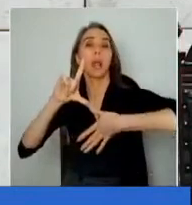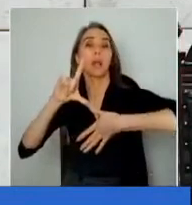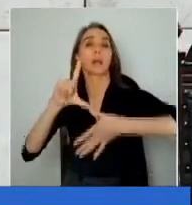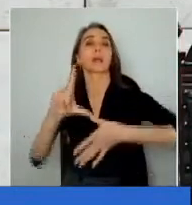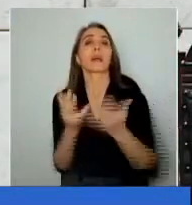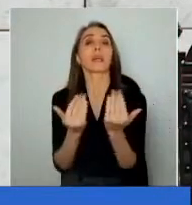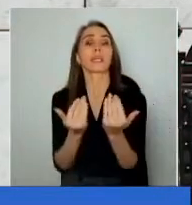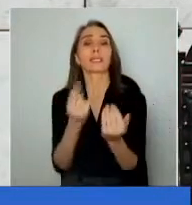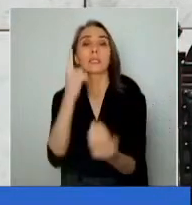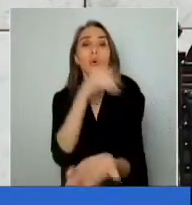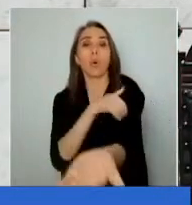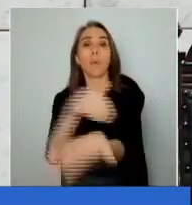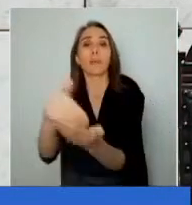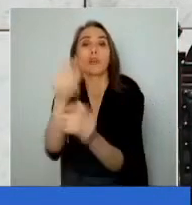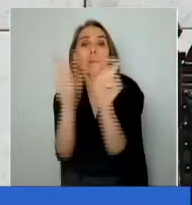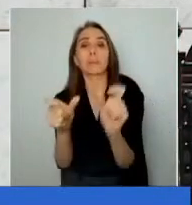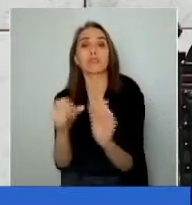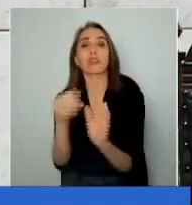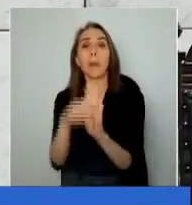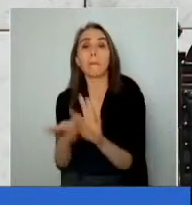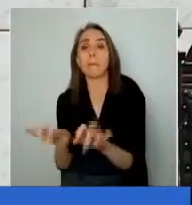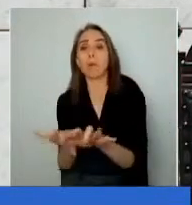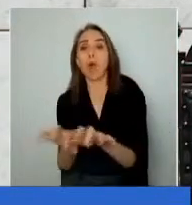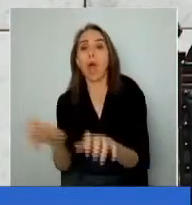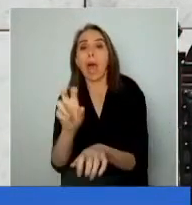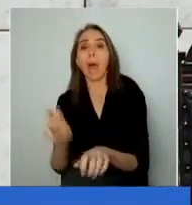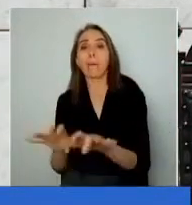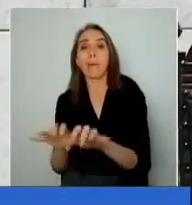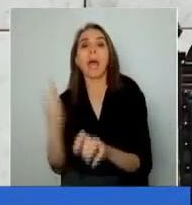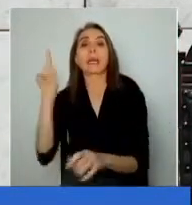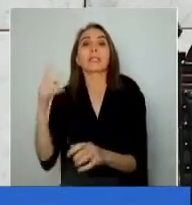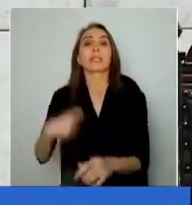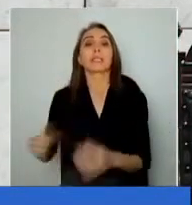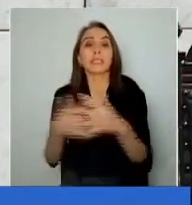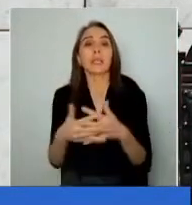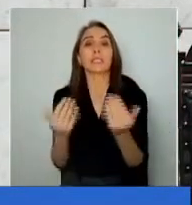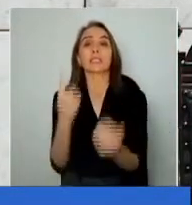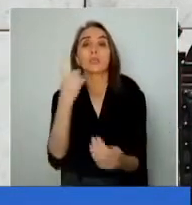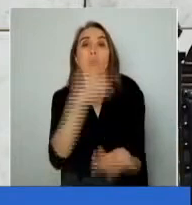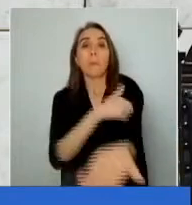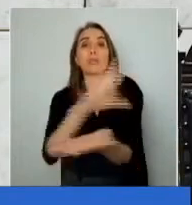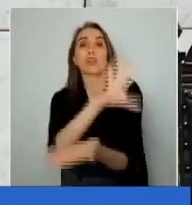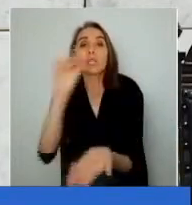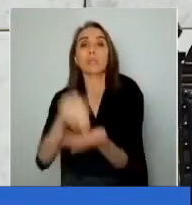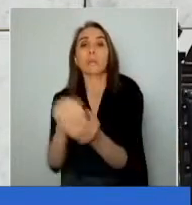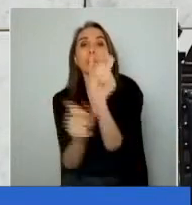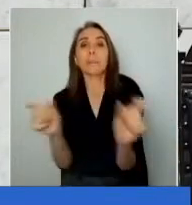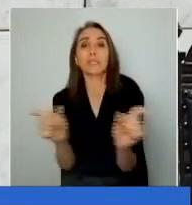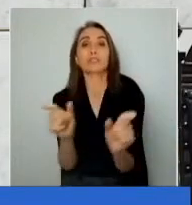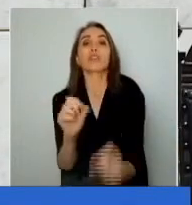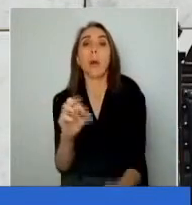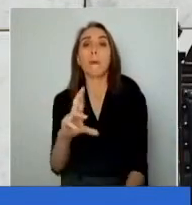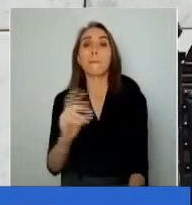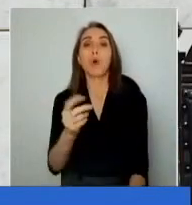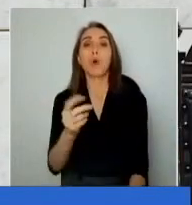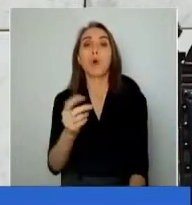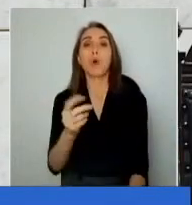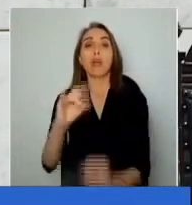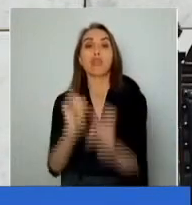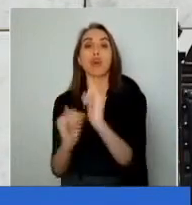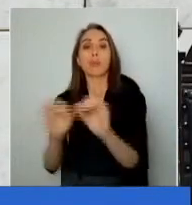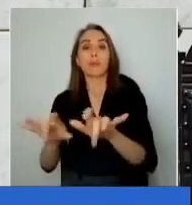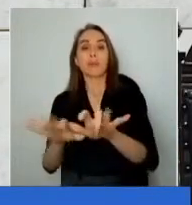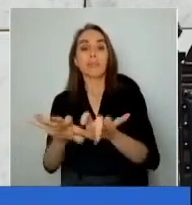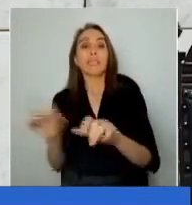millón de programadores digitales Estados Unidos requiere un millón y medio más son empleos que están ahí que están disponibles que se están demandando